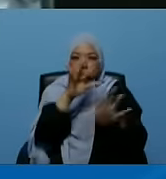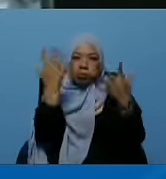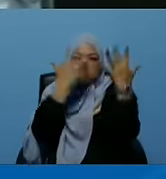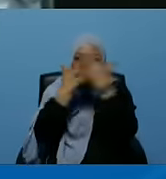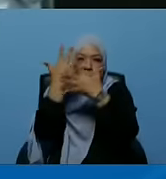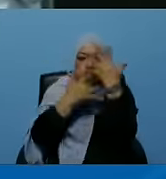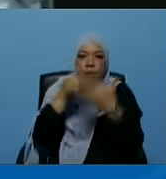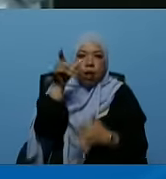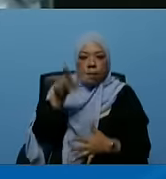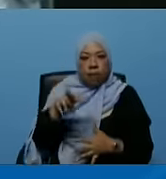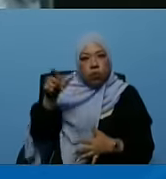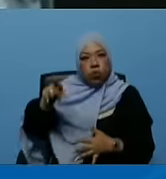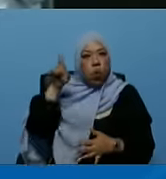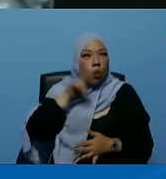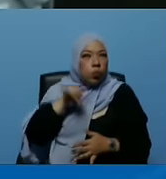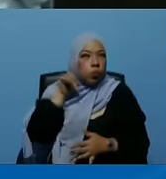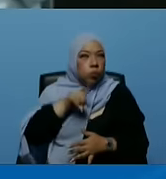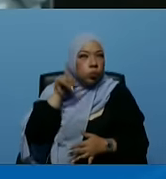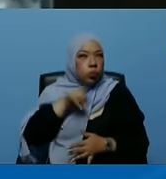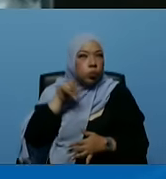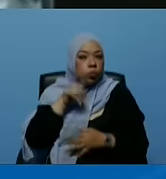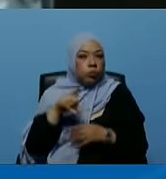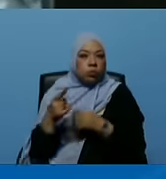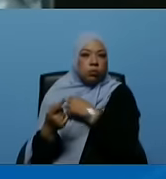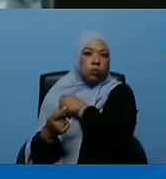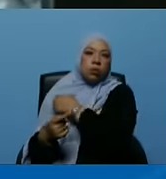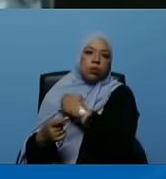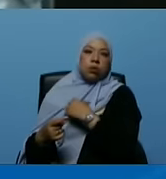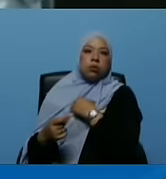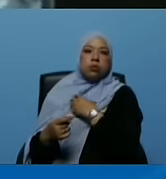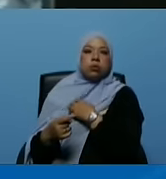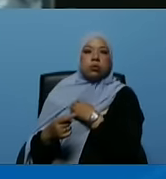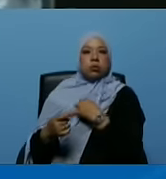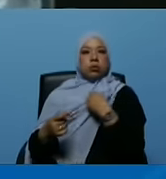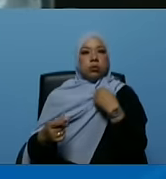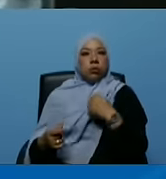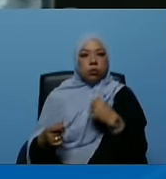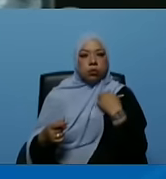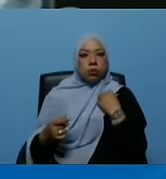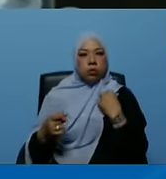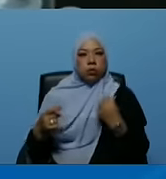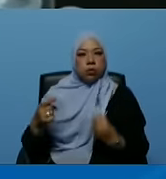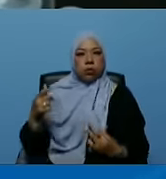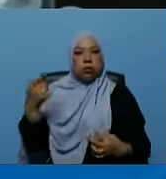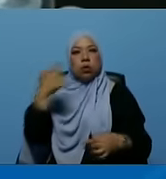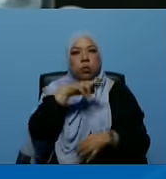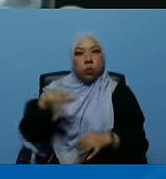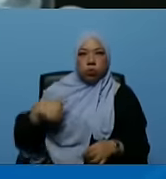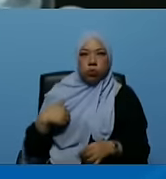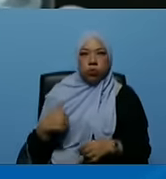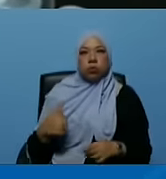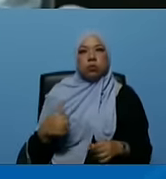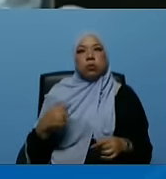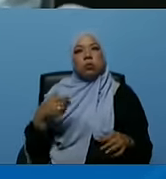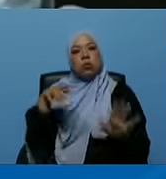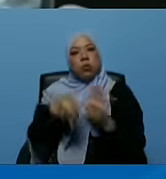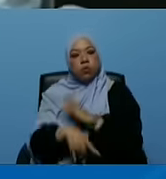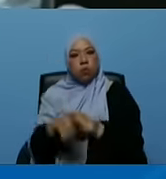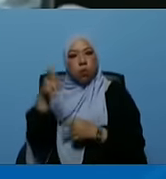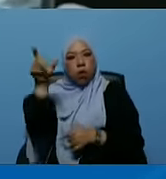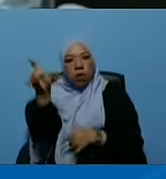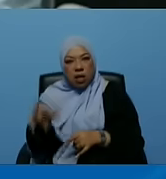todas las mentiras. La única verdad, al final, es lo que somos nosotros. Como dijera